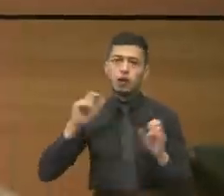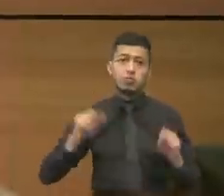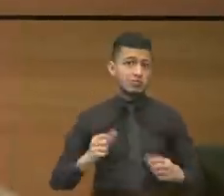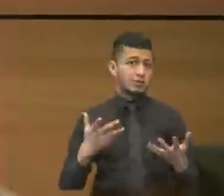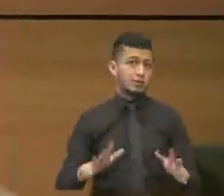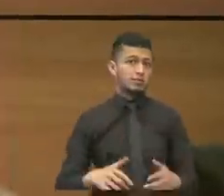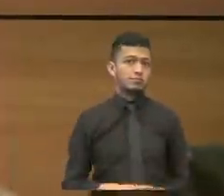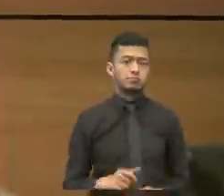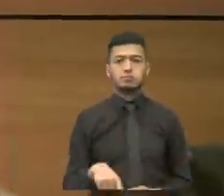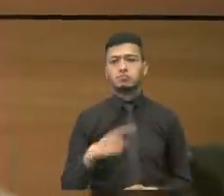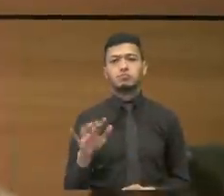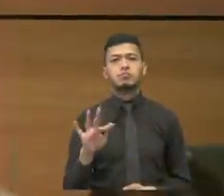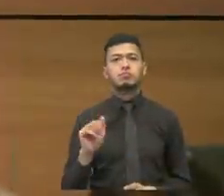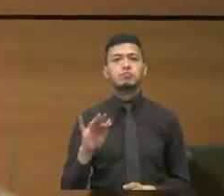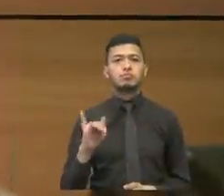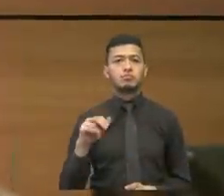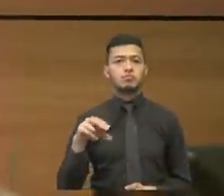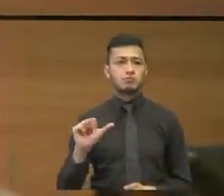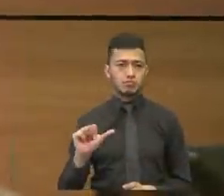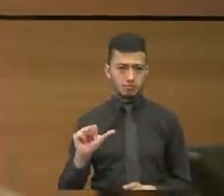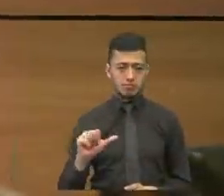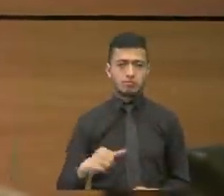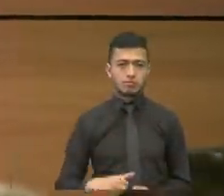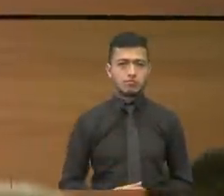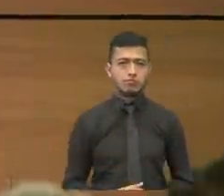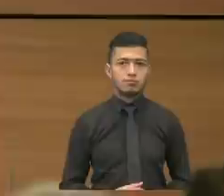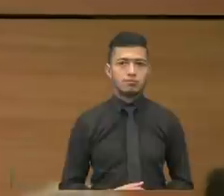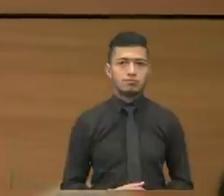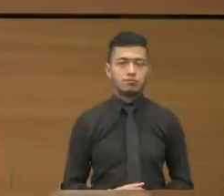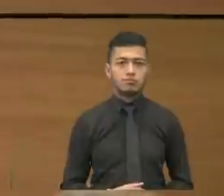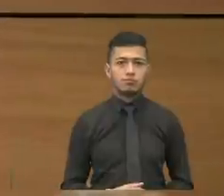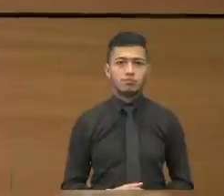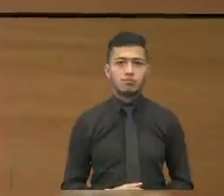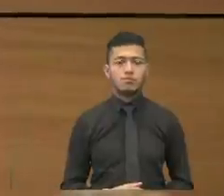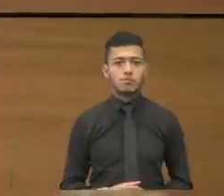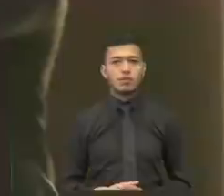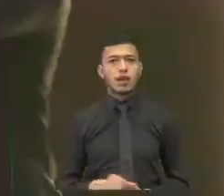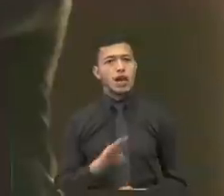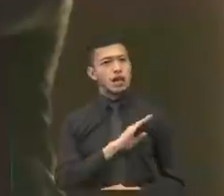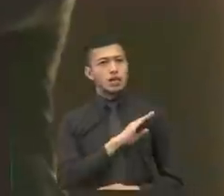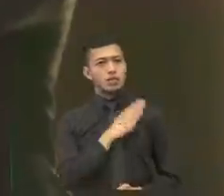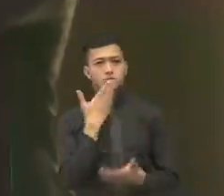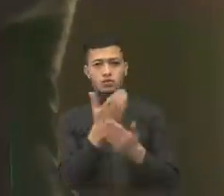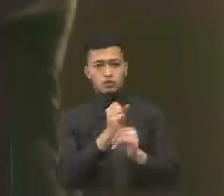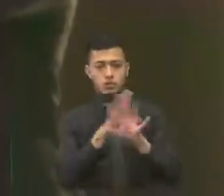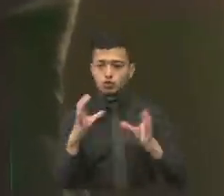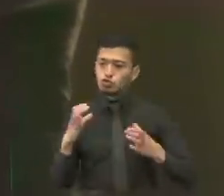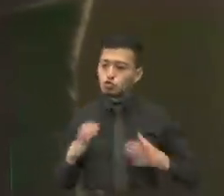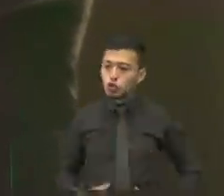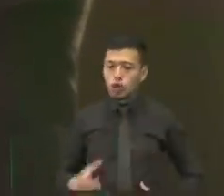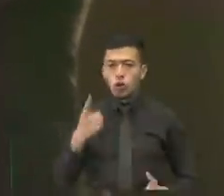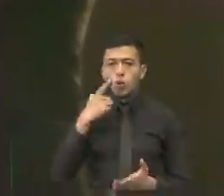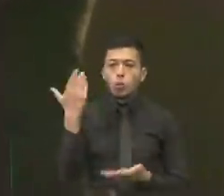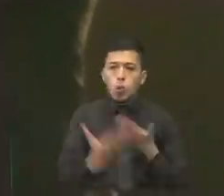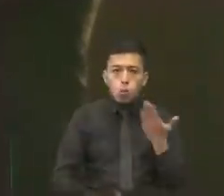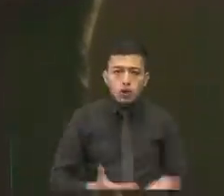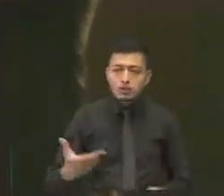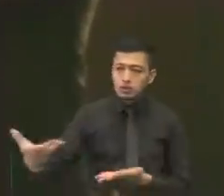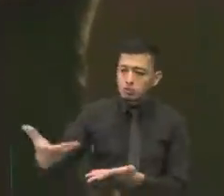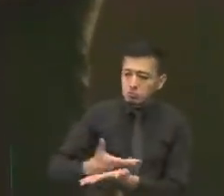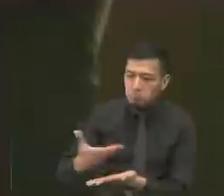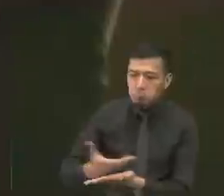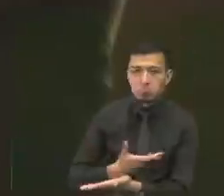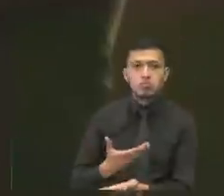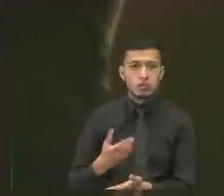Tatiana Sanabria, de Canal Capital. Alcaldesa, buenos días. De acuerdo a las propuestas de los ciudadanos, pues se va a hacer una